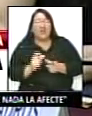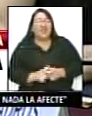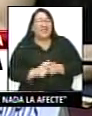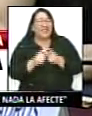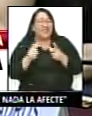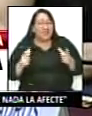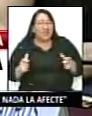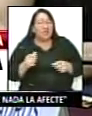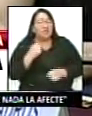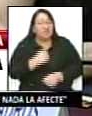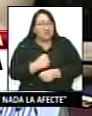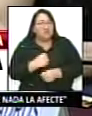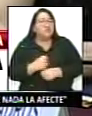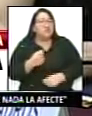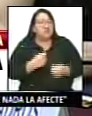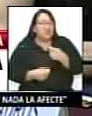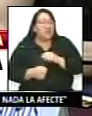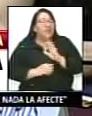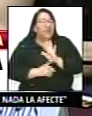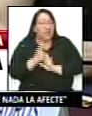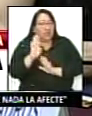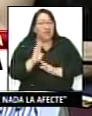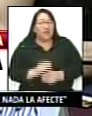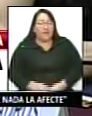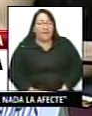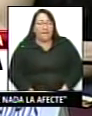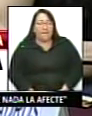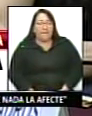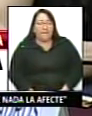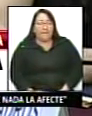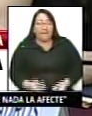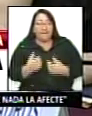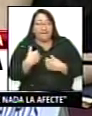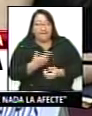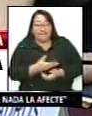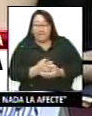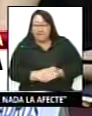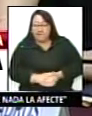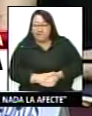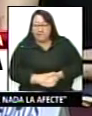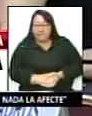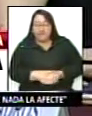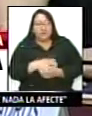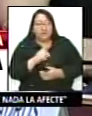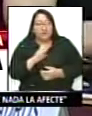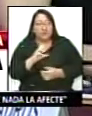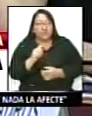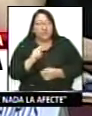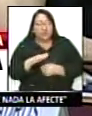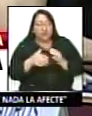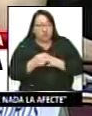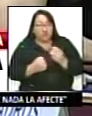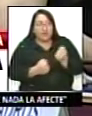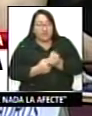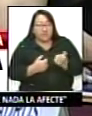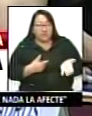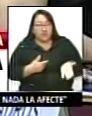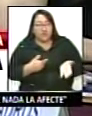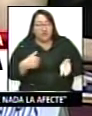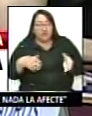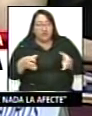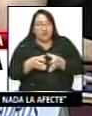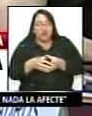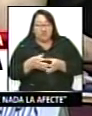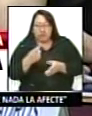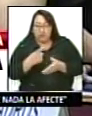enorme capacidad de desarrollo. Cuente, doctor del Castillo, con todo el apoyo de los equipos